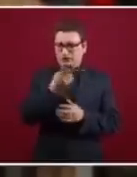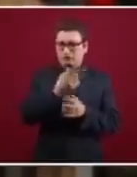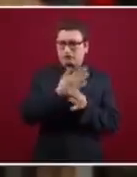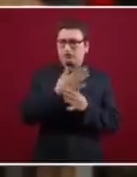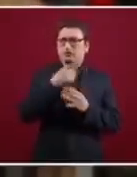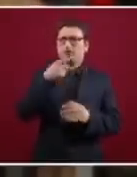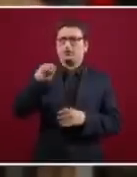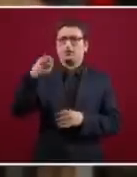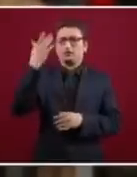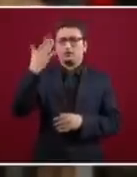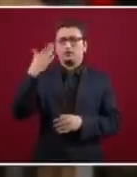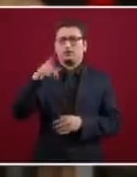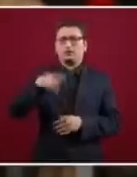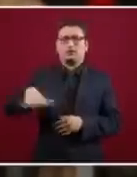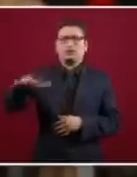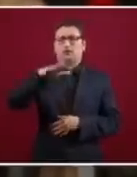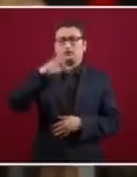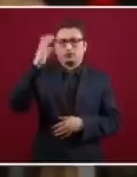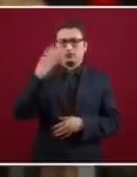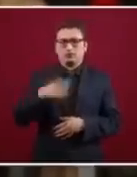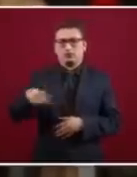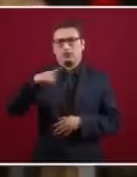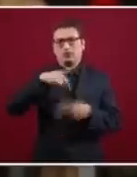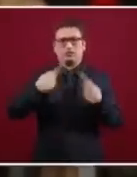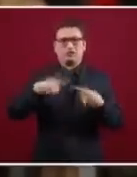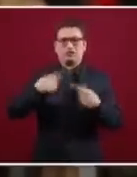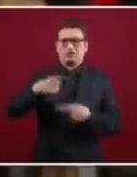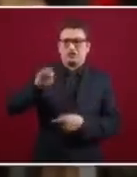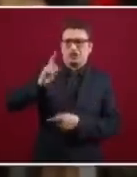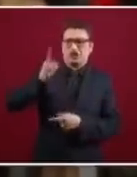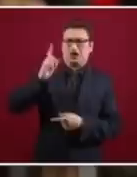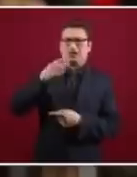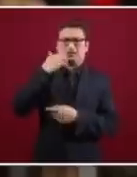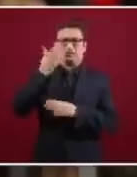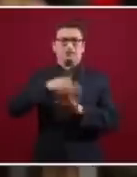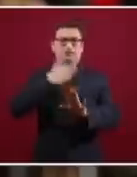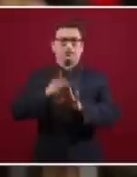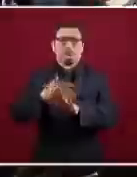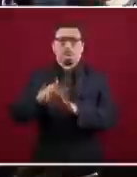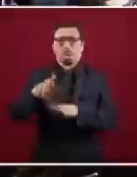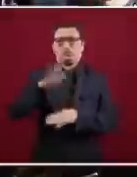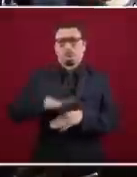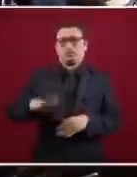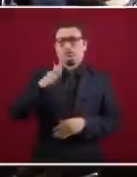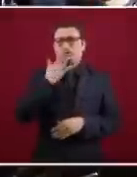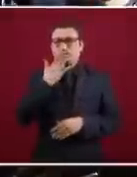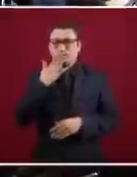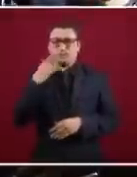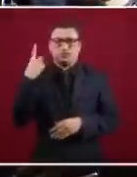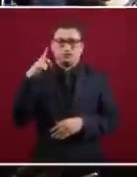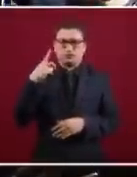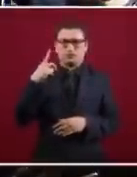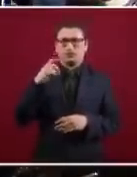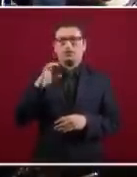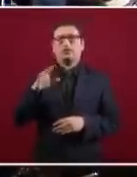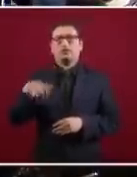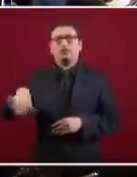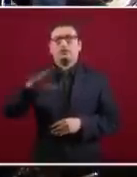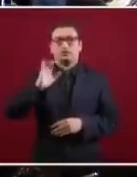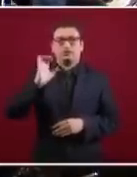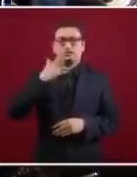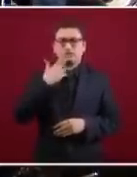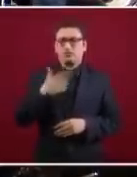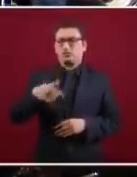criminales en culiacán amenazaron con atacar también de los estados de sonora durango y chihuahua